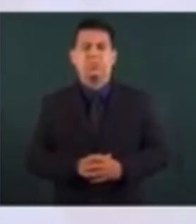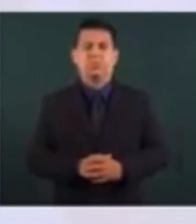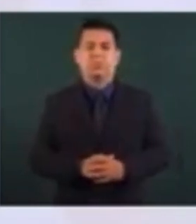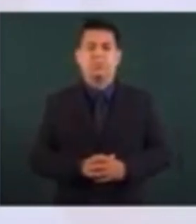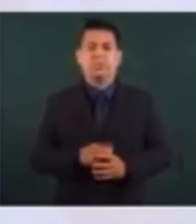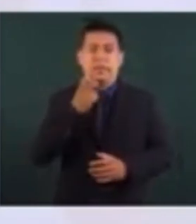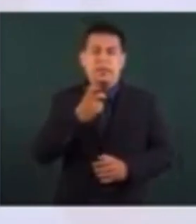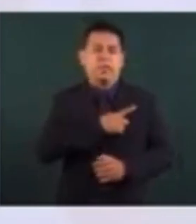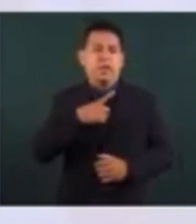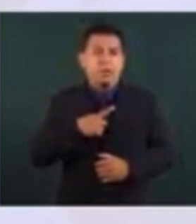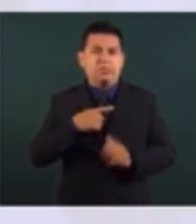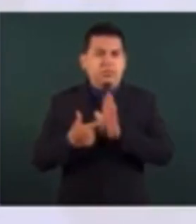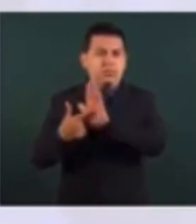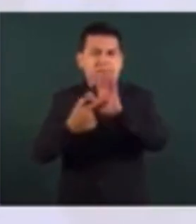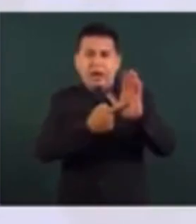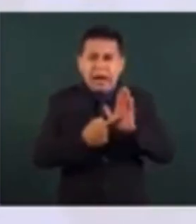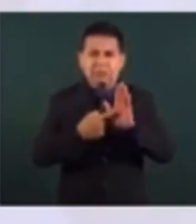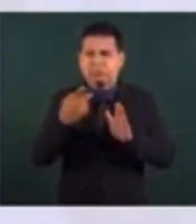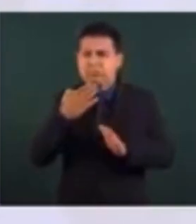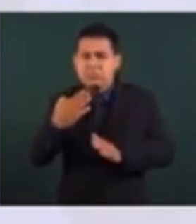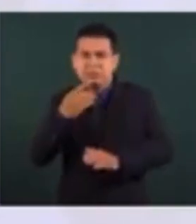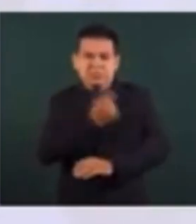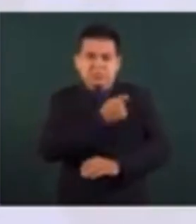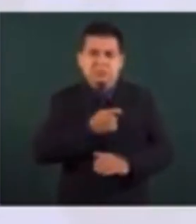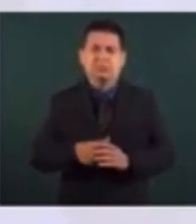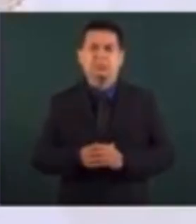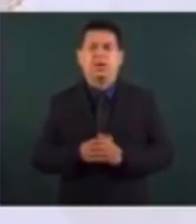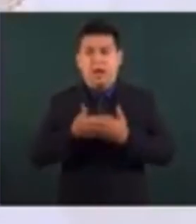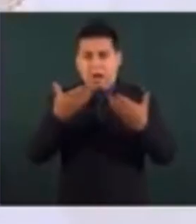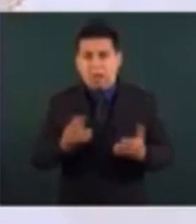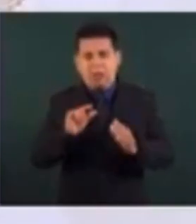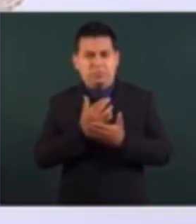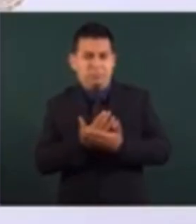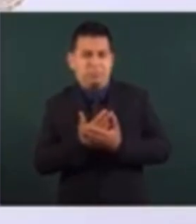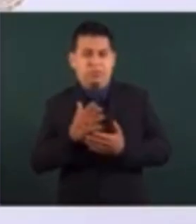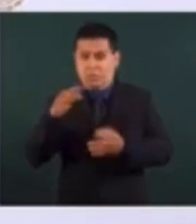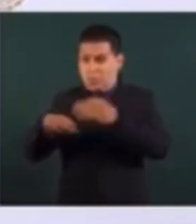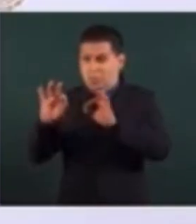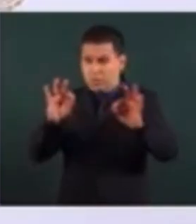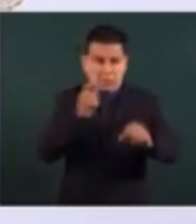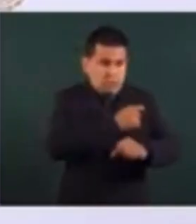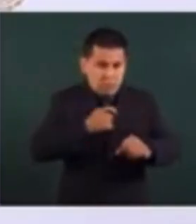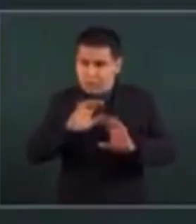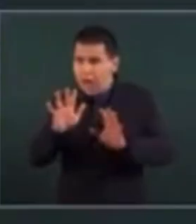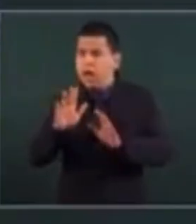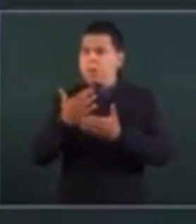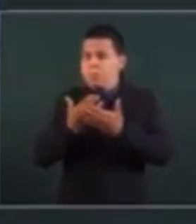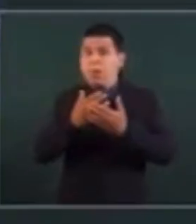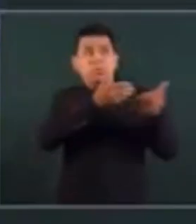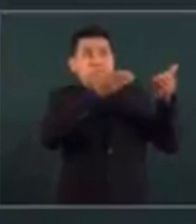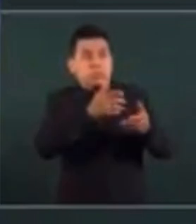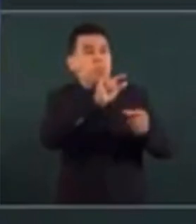con el ejemplo. Entonces, ahora vamos a esperar y a todos nos va a tocar, todos.